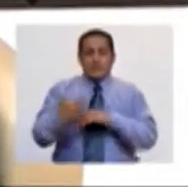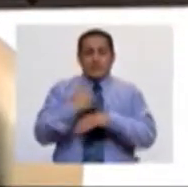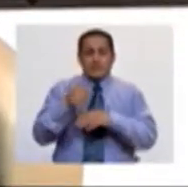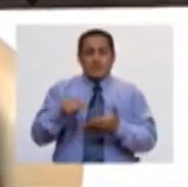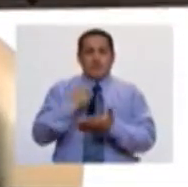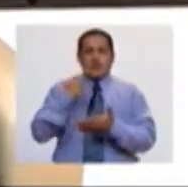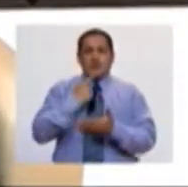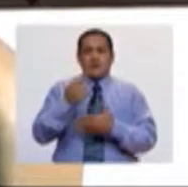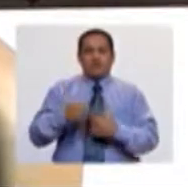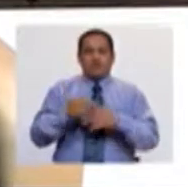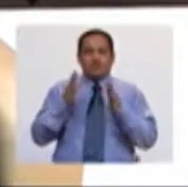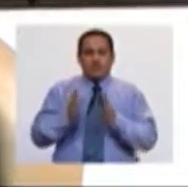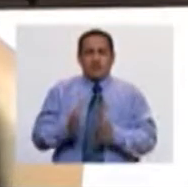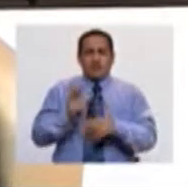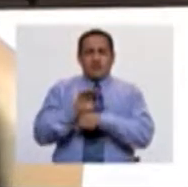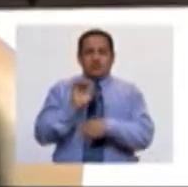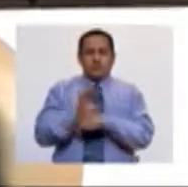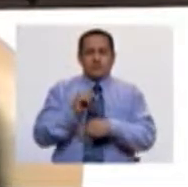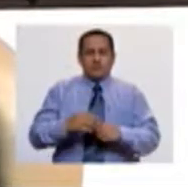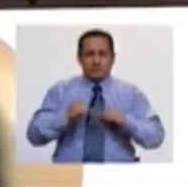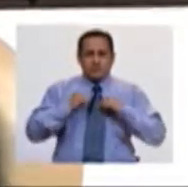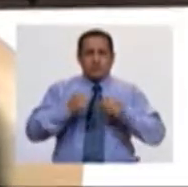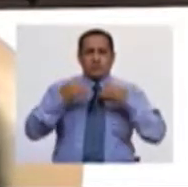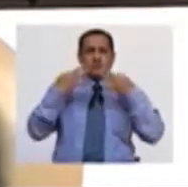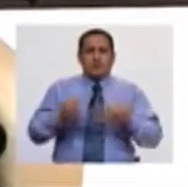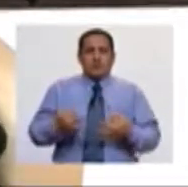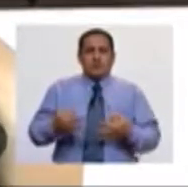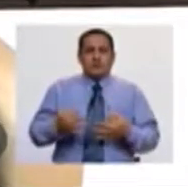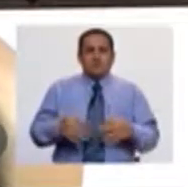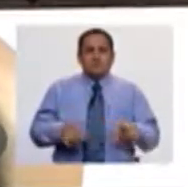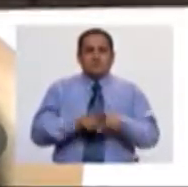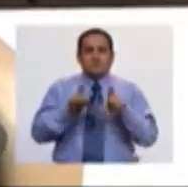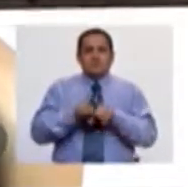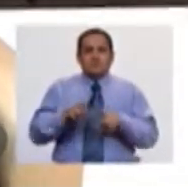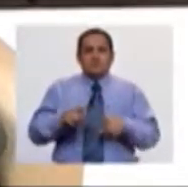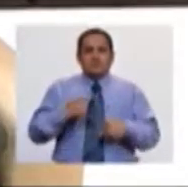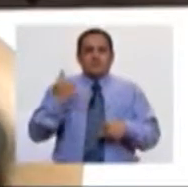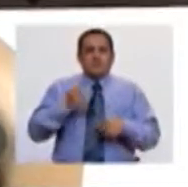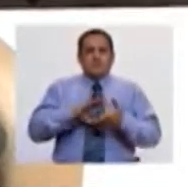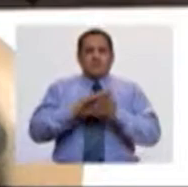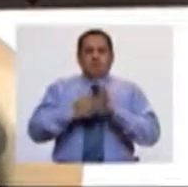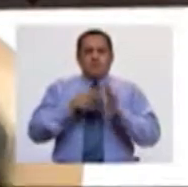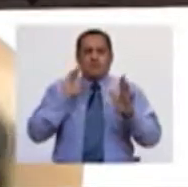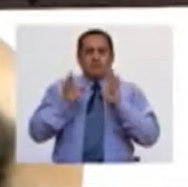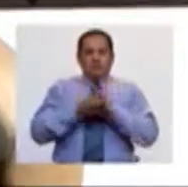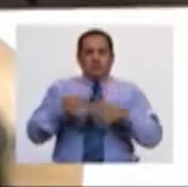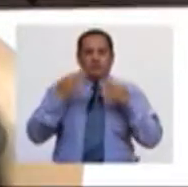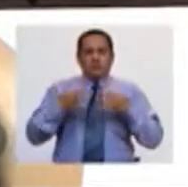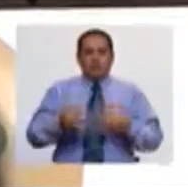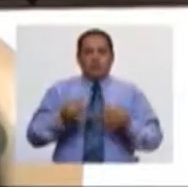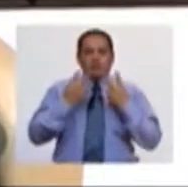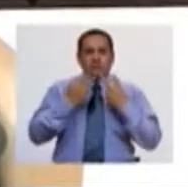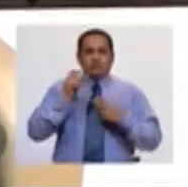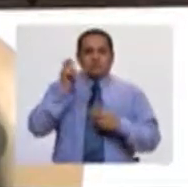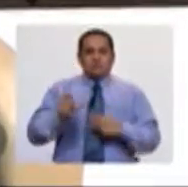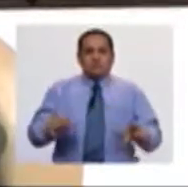el servicio militar, primero es formación en valores, ¿no? Disciplina, puntualidad, todo lo que concierne a la formación básica de